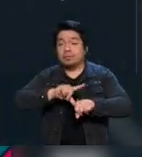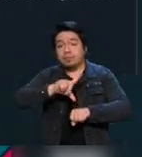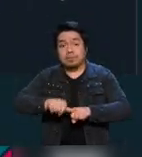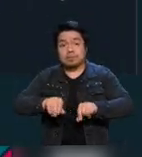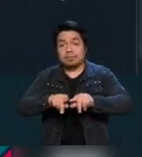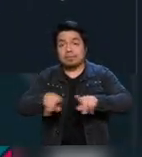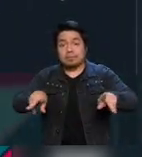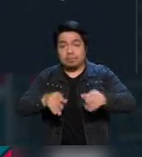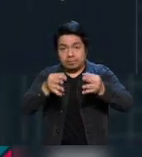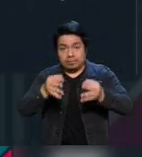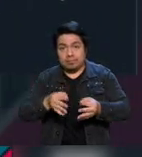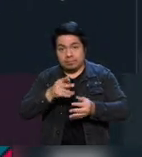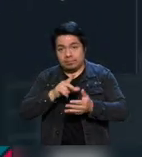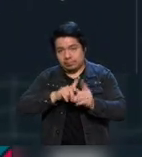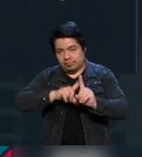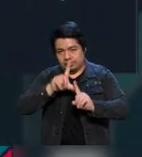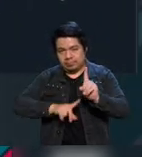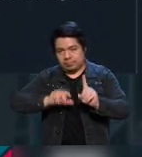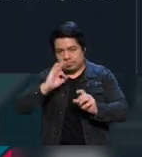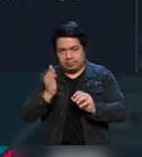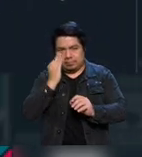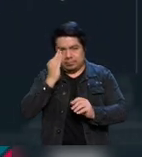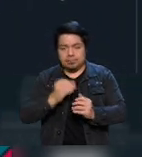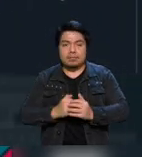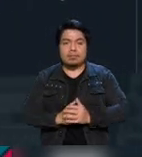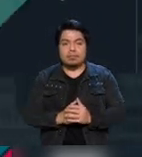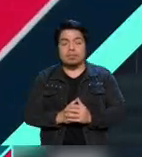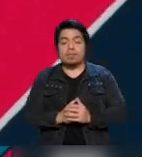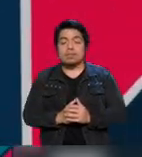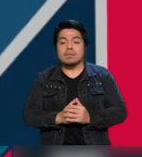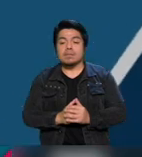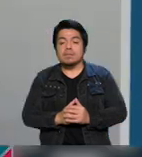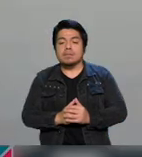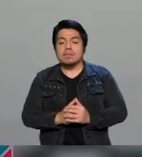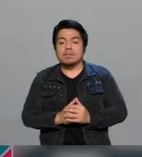el Diario Oficial de la Federación.